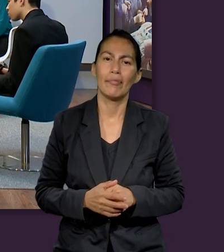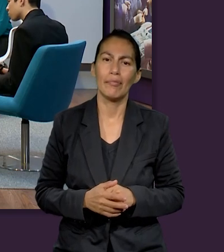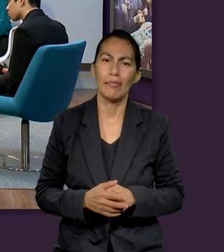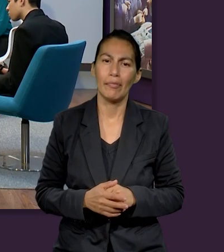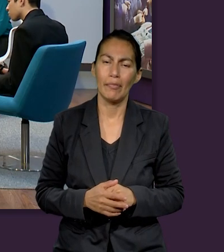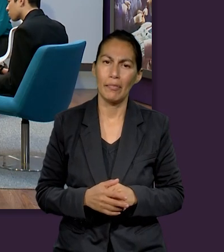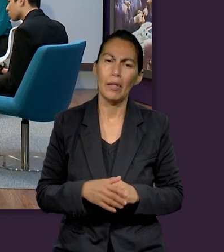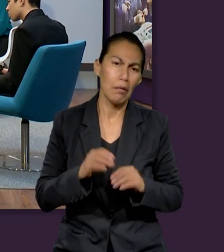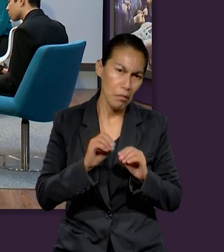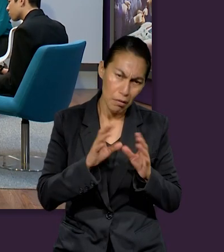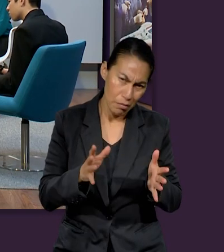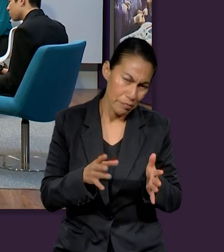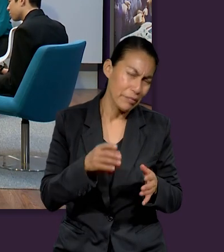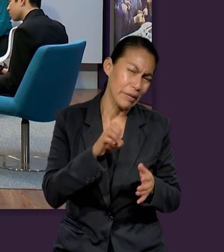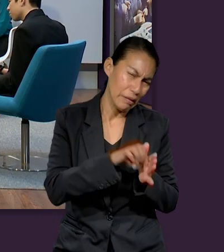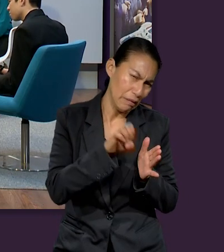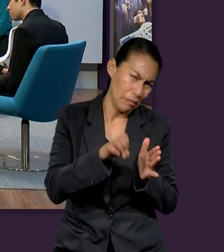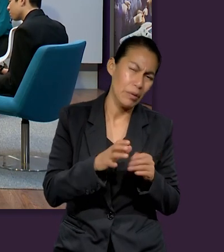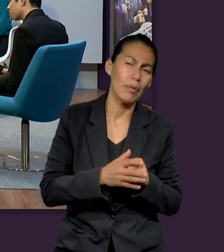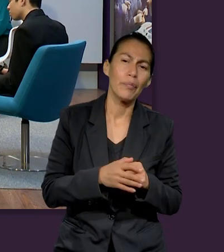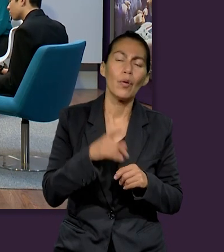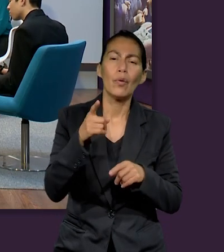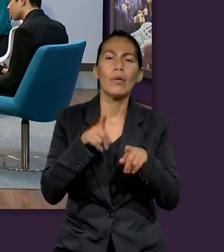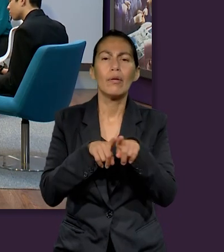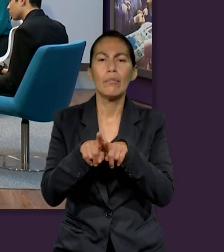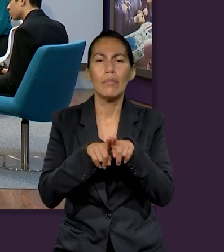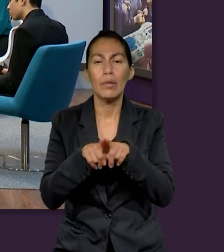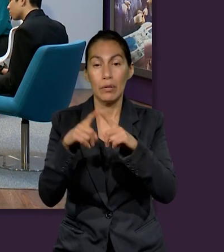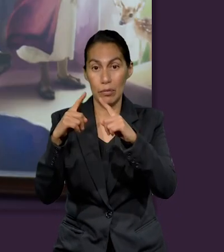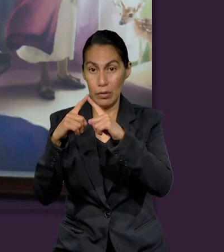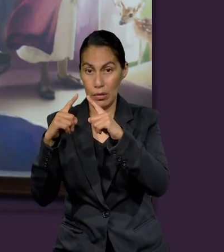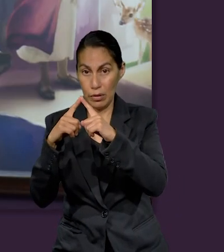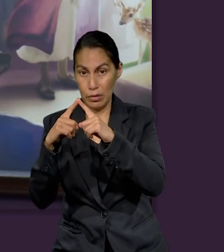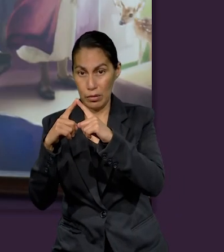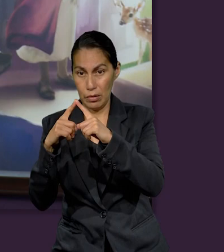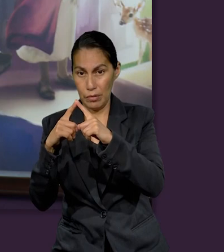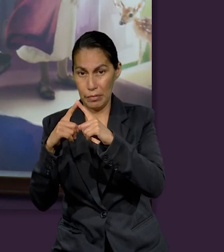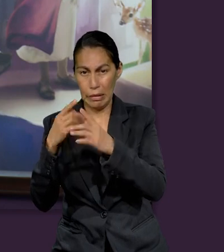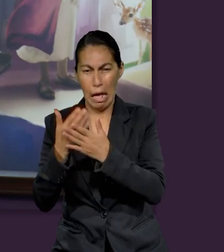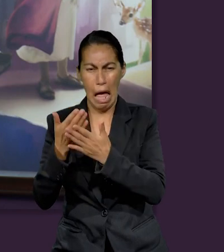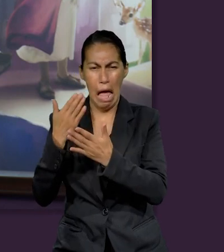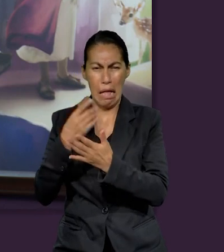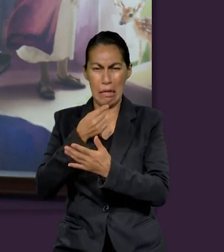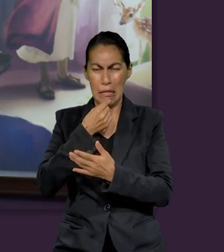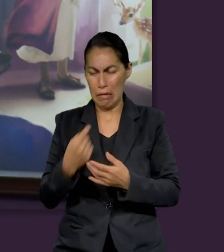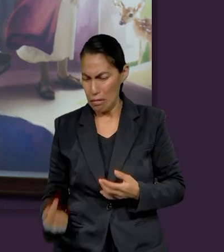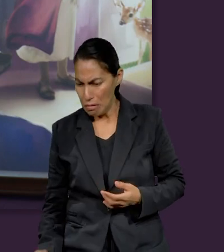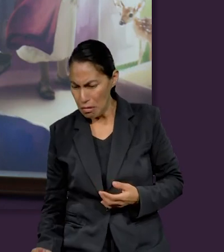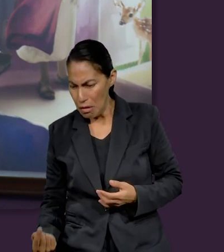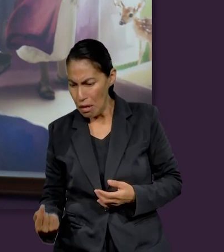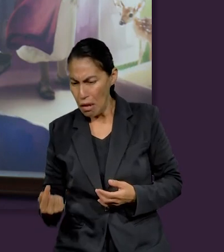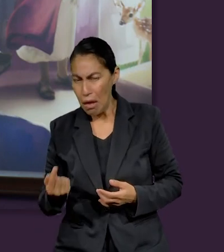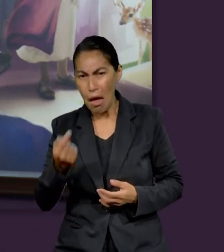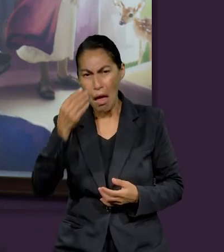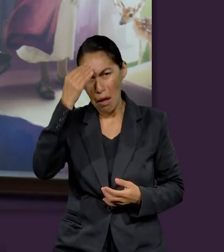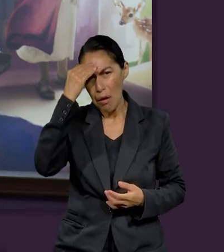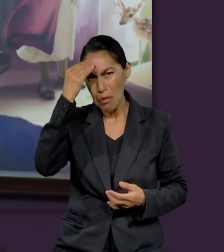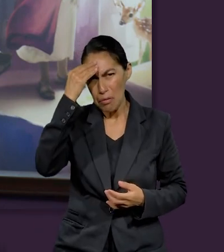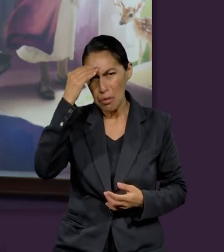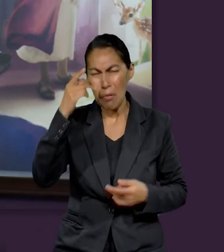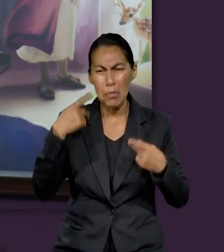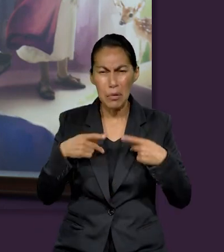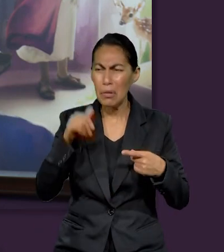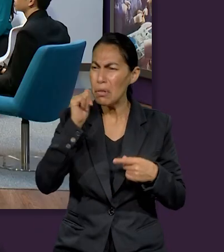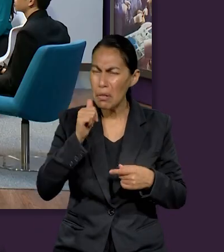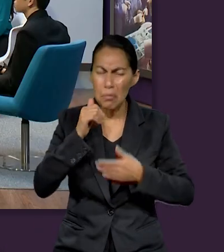allí estaremos todavía dando testimonio ejemplo quiero dar a un hermano de la iglesia del cual era lo conocí desde pequeña y siempre fue